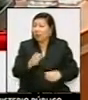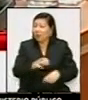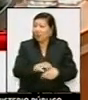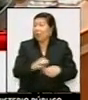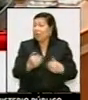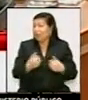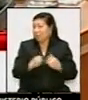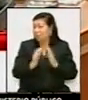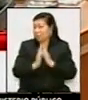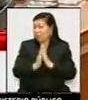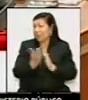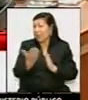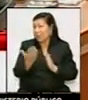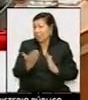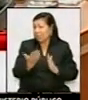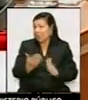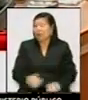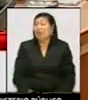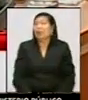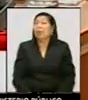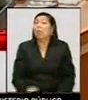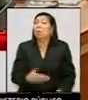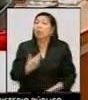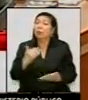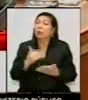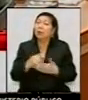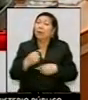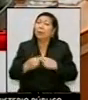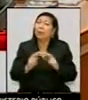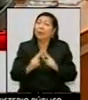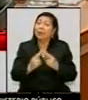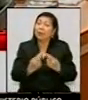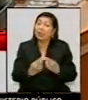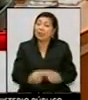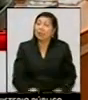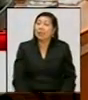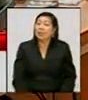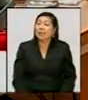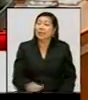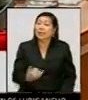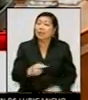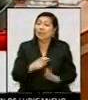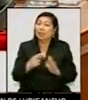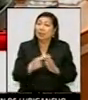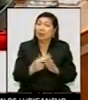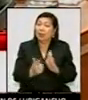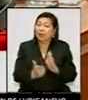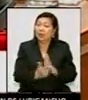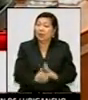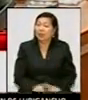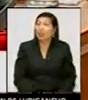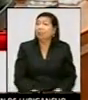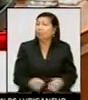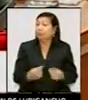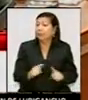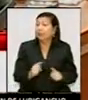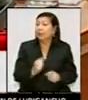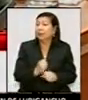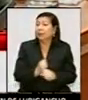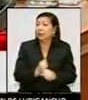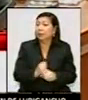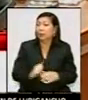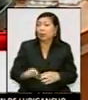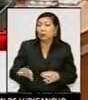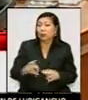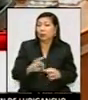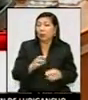que le pido por favor que pueda agendar en la próxima reunión este proyecto de ley que va a permitir el trabajo